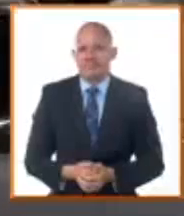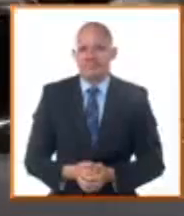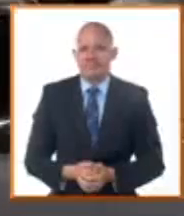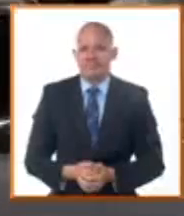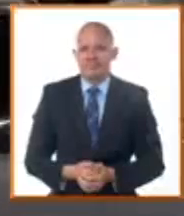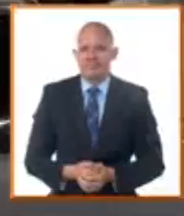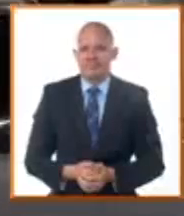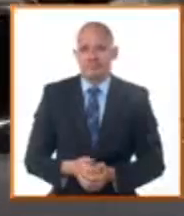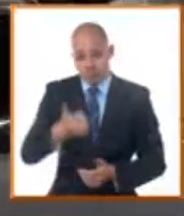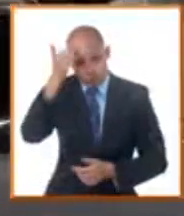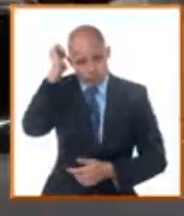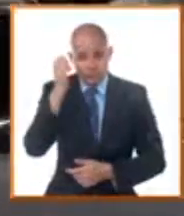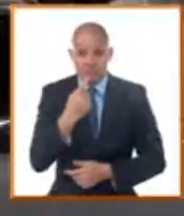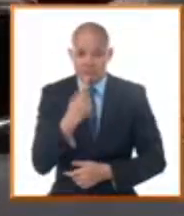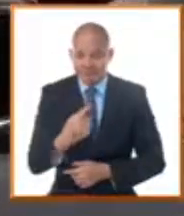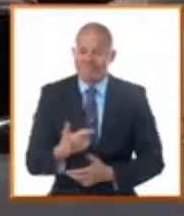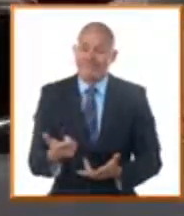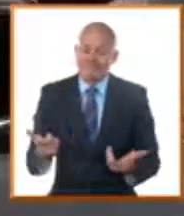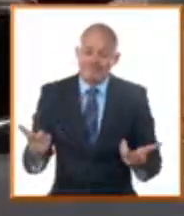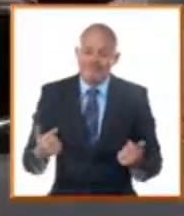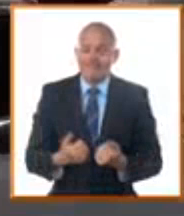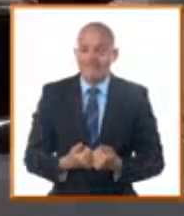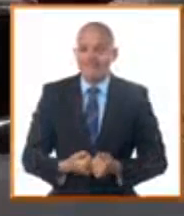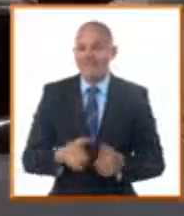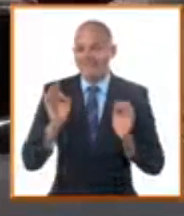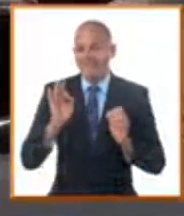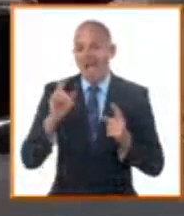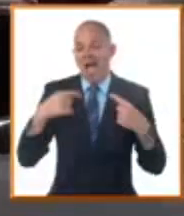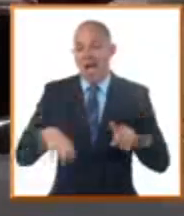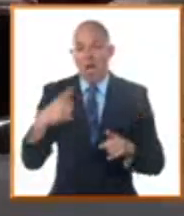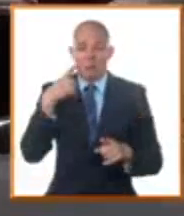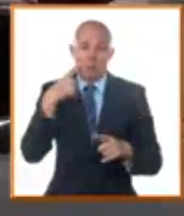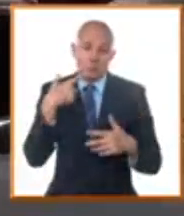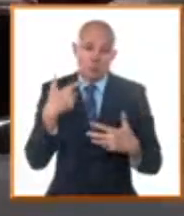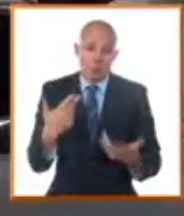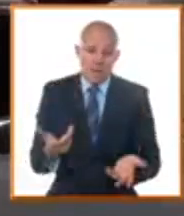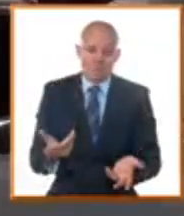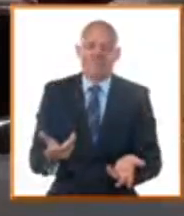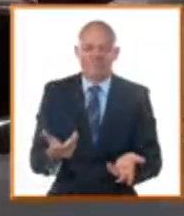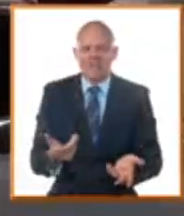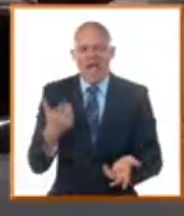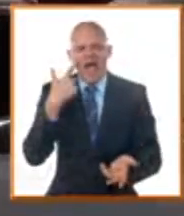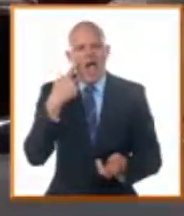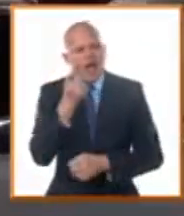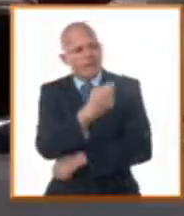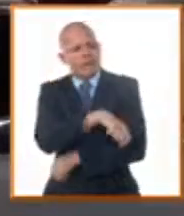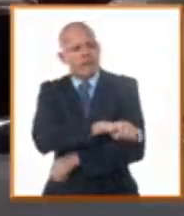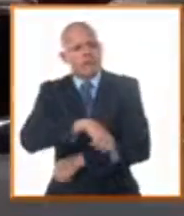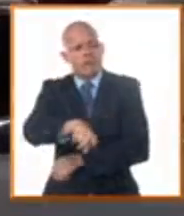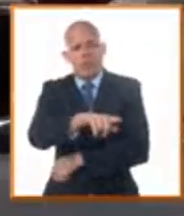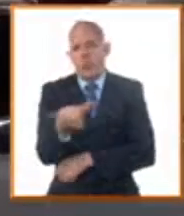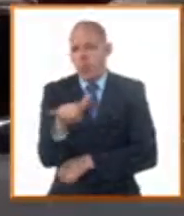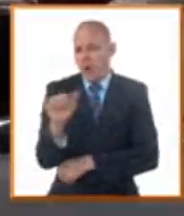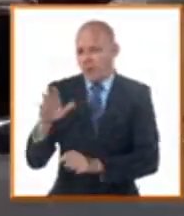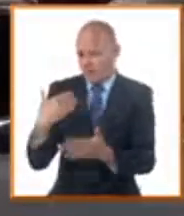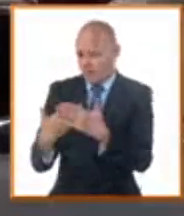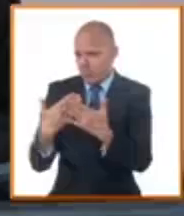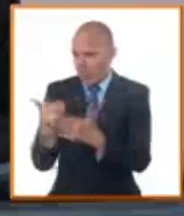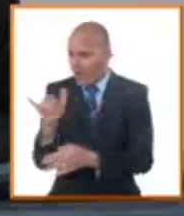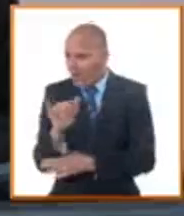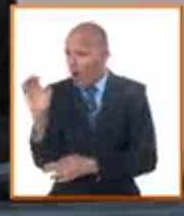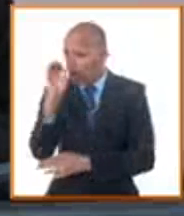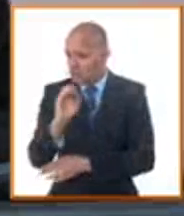para tener en cuenta, para tomar en consideración por los ciudadanos, pero también por las entidades del país. Si queremos